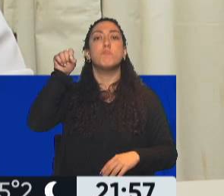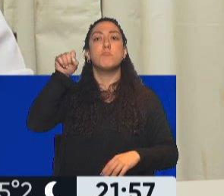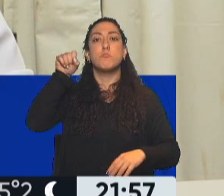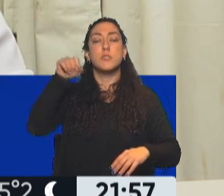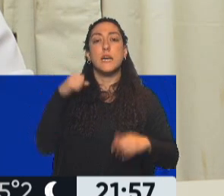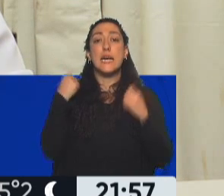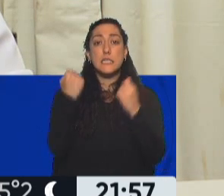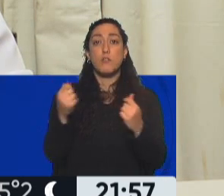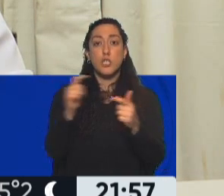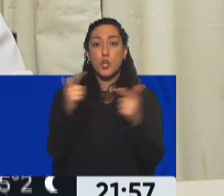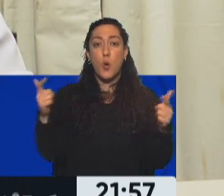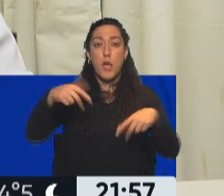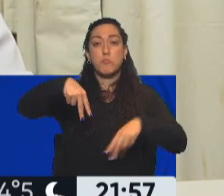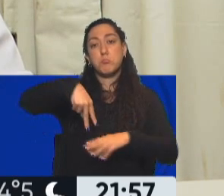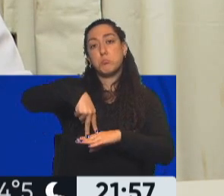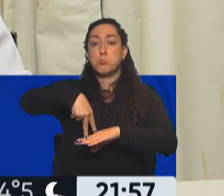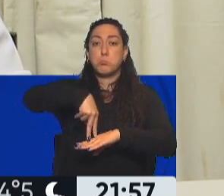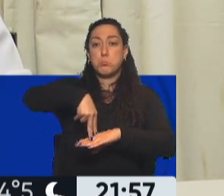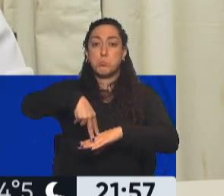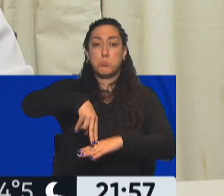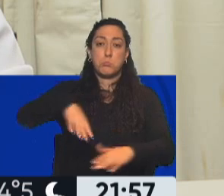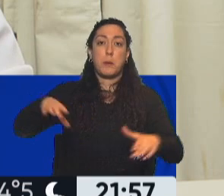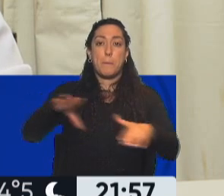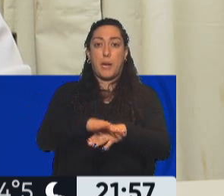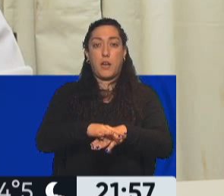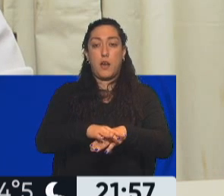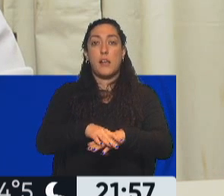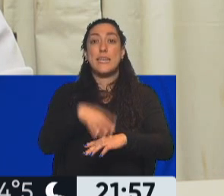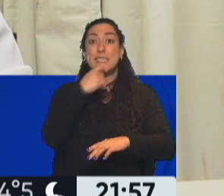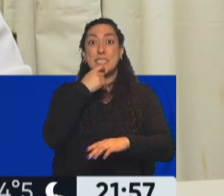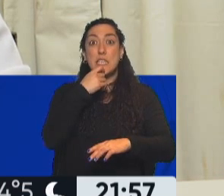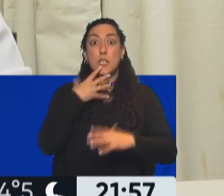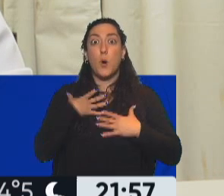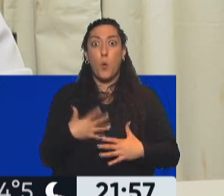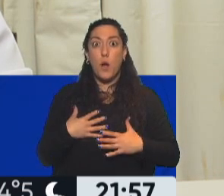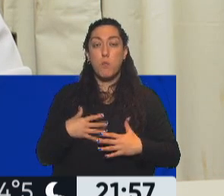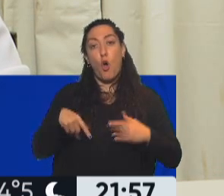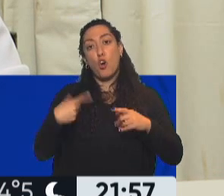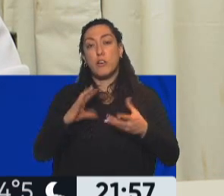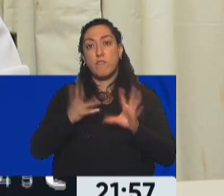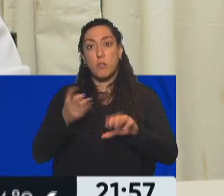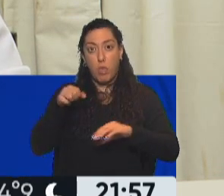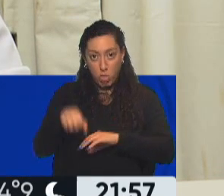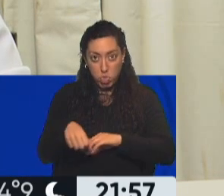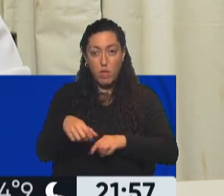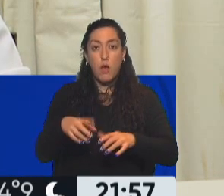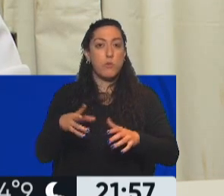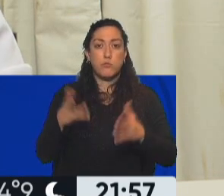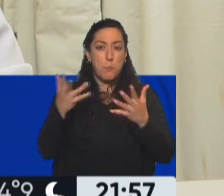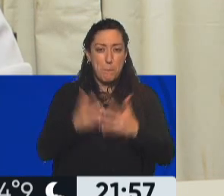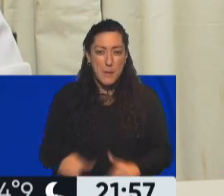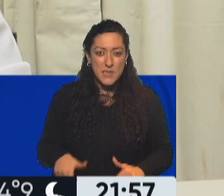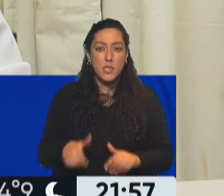esfuerzo por estar en equilibrio para mantenerse en esa posición cuando uno saca el cuerpo de esa posición automáticamente empiezan